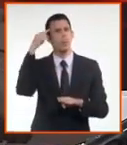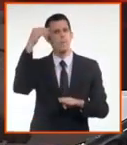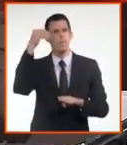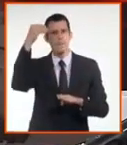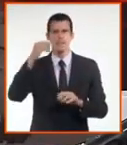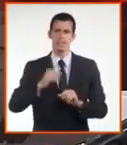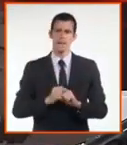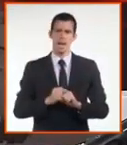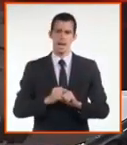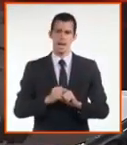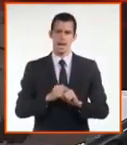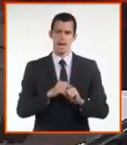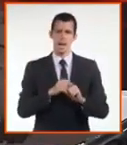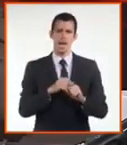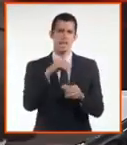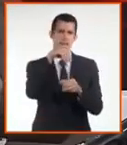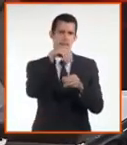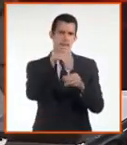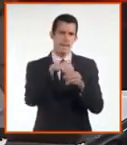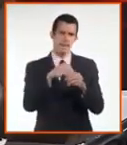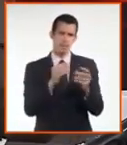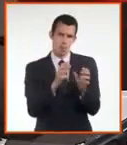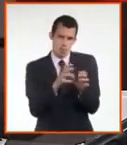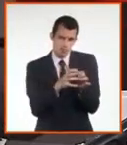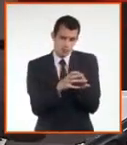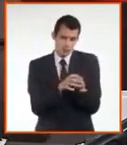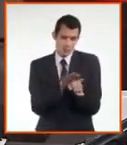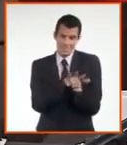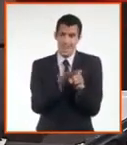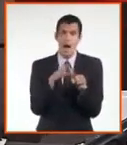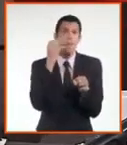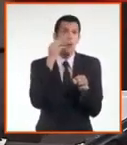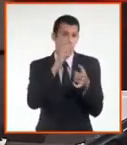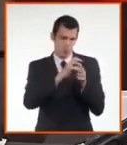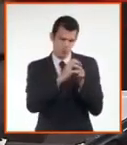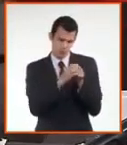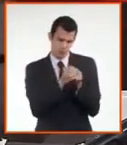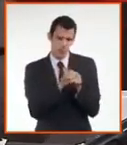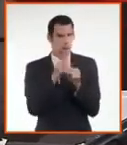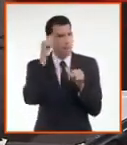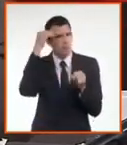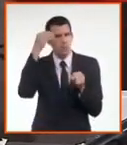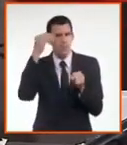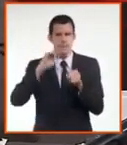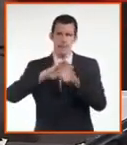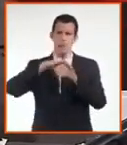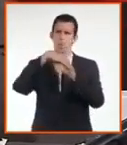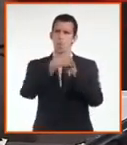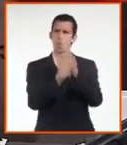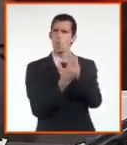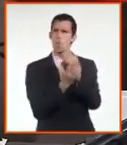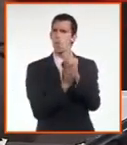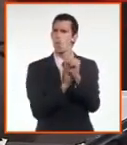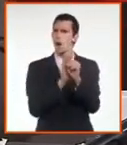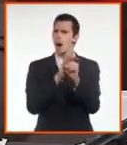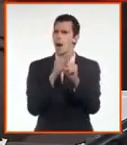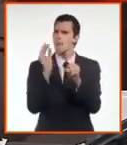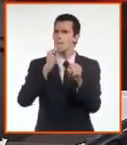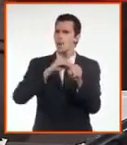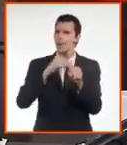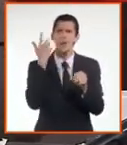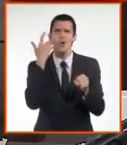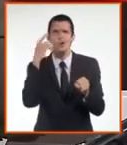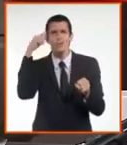ambiente pero si el recubrimiento hace falta que sea entérico porque el medicamento se va a absorber en el